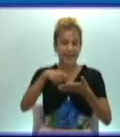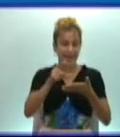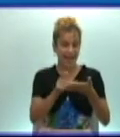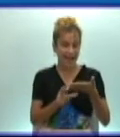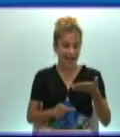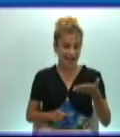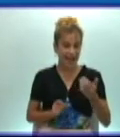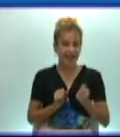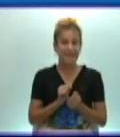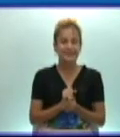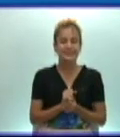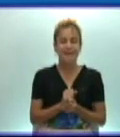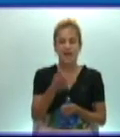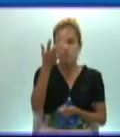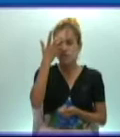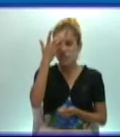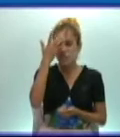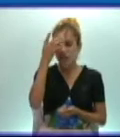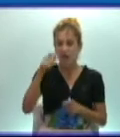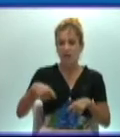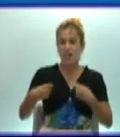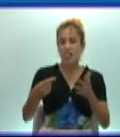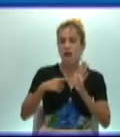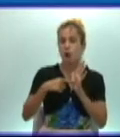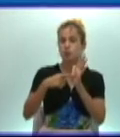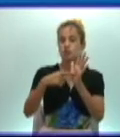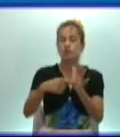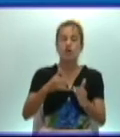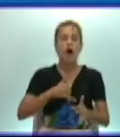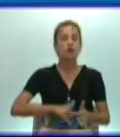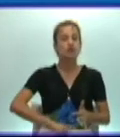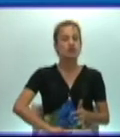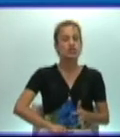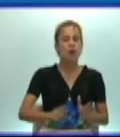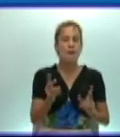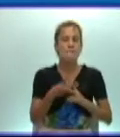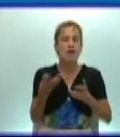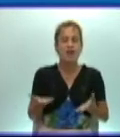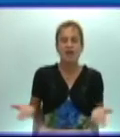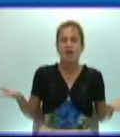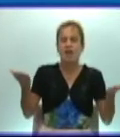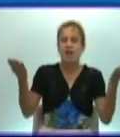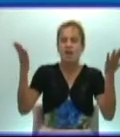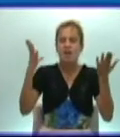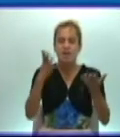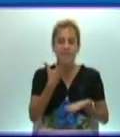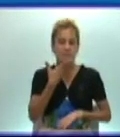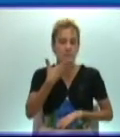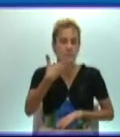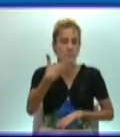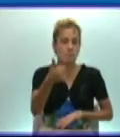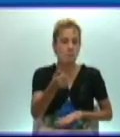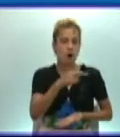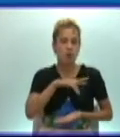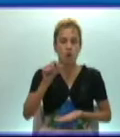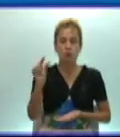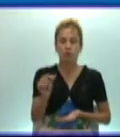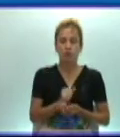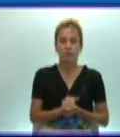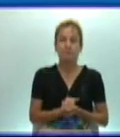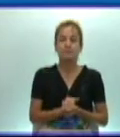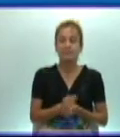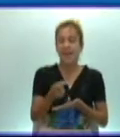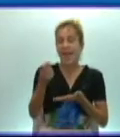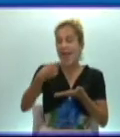el Che le da algunos consejos a sus hijos para que crezcan como buenos revolucionarios. Escríbele una carta a un